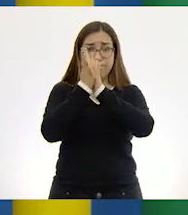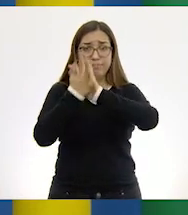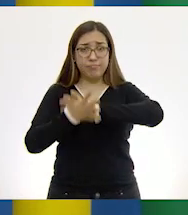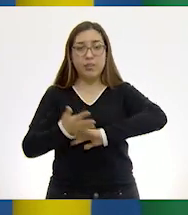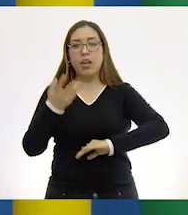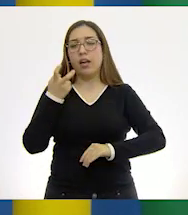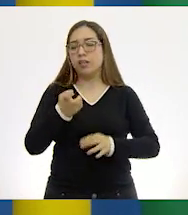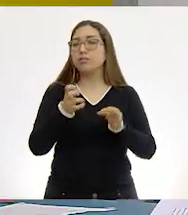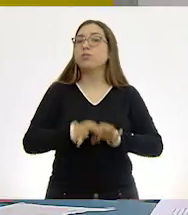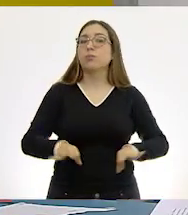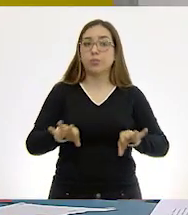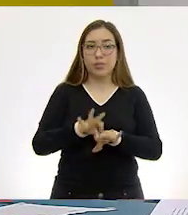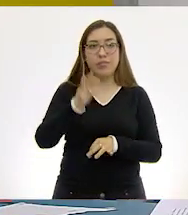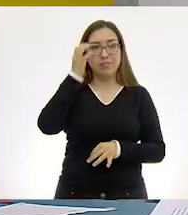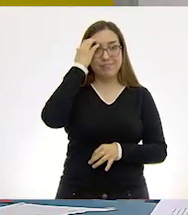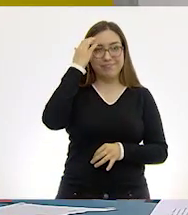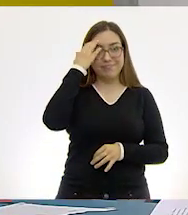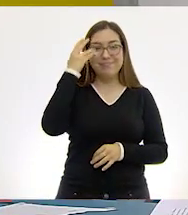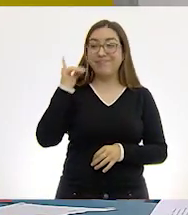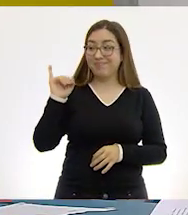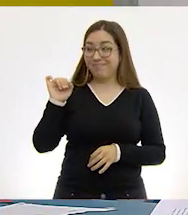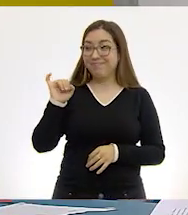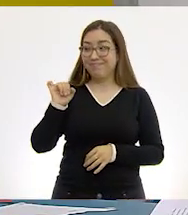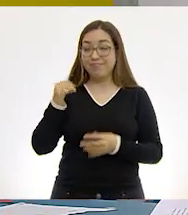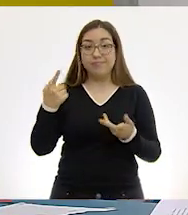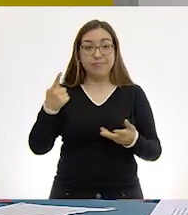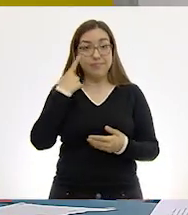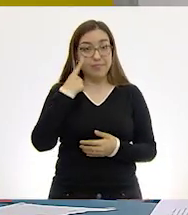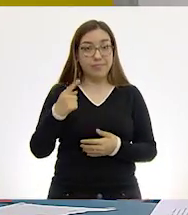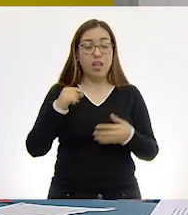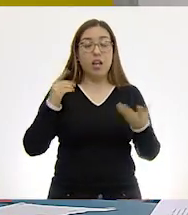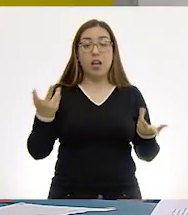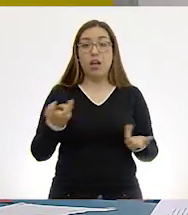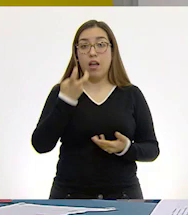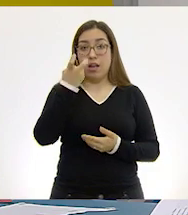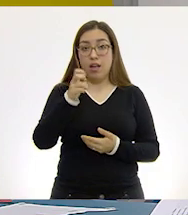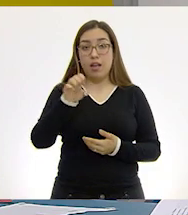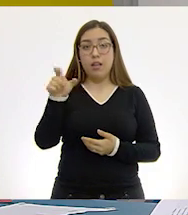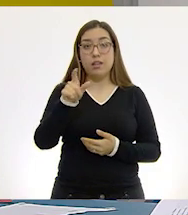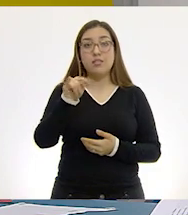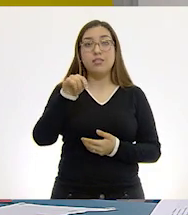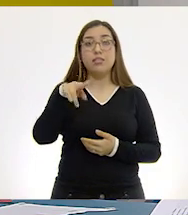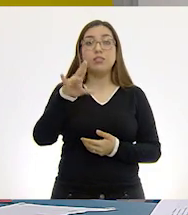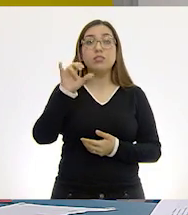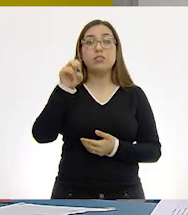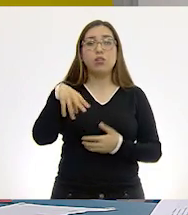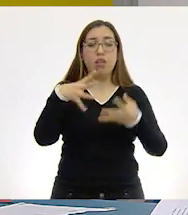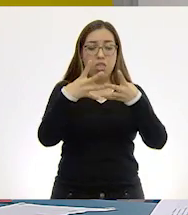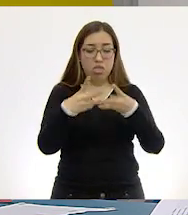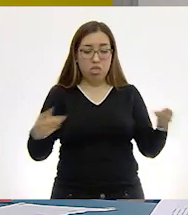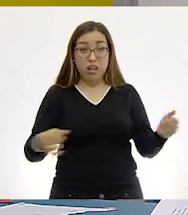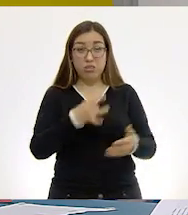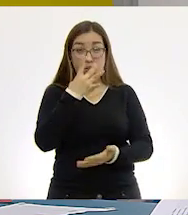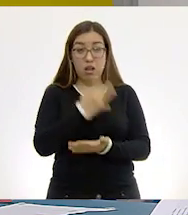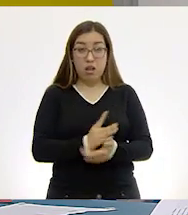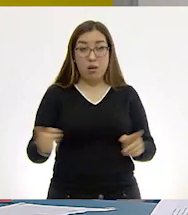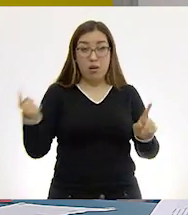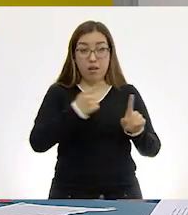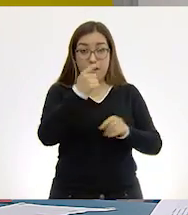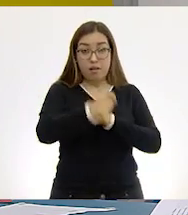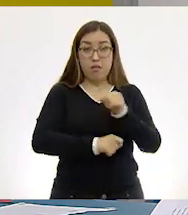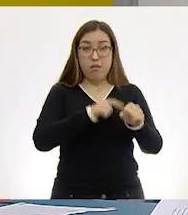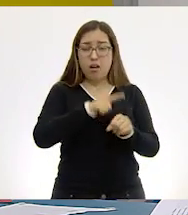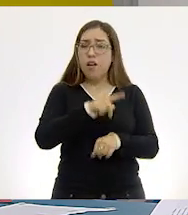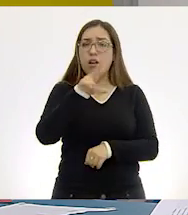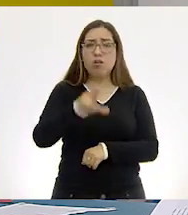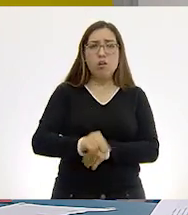importante conocerla. Sí, María, exactamente. La extinción no solo termina con una especie, la verdad es que también con toda